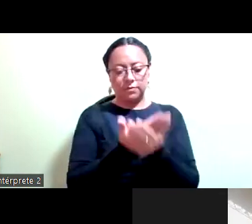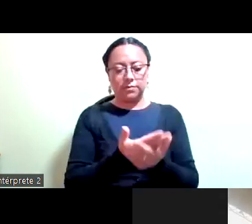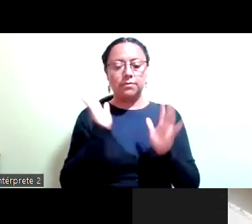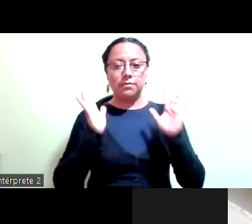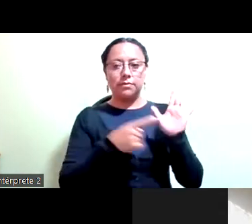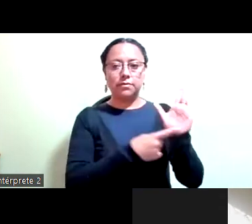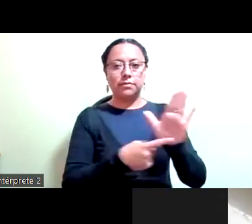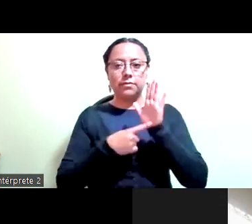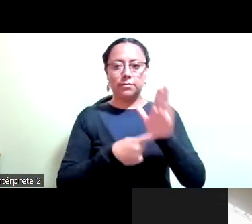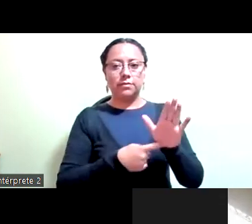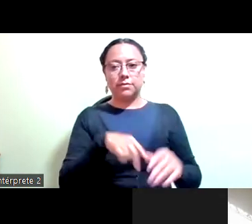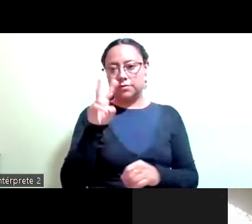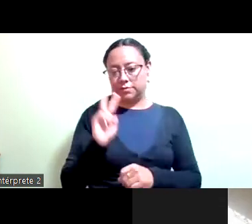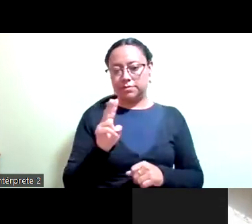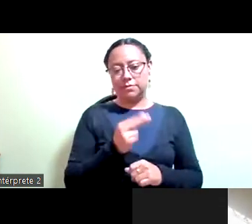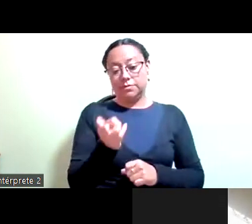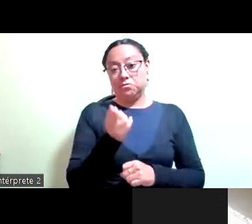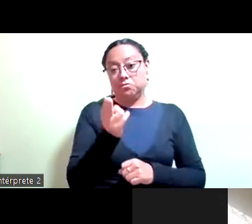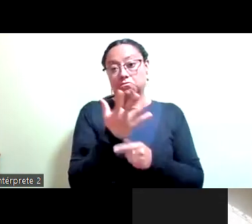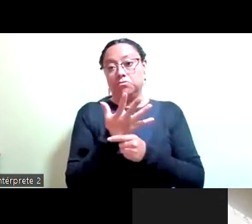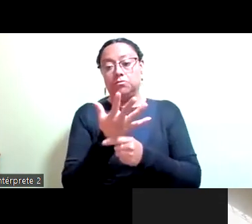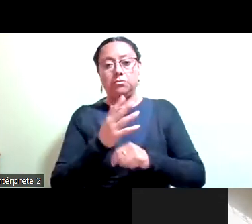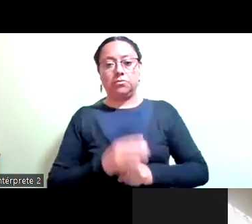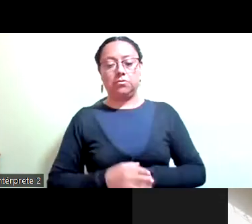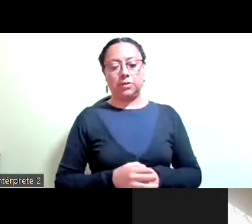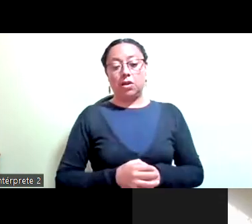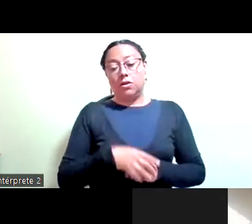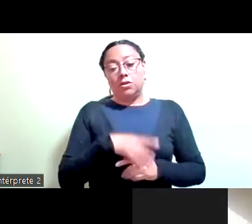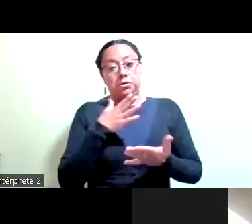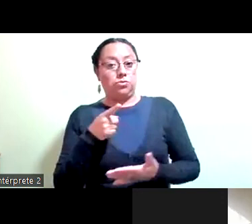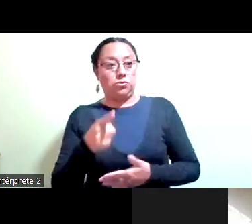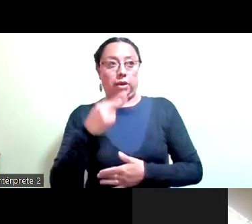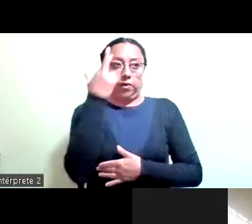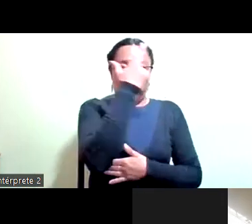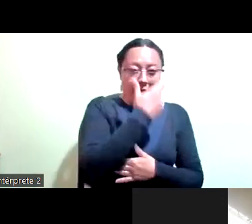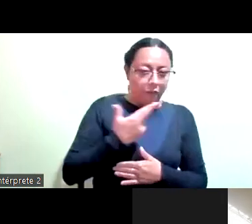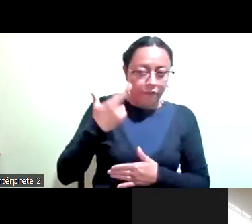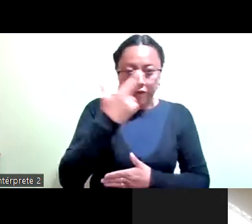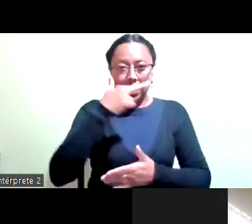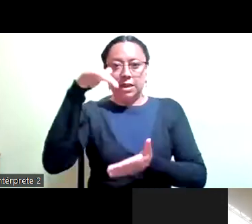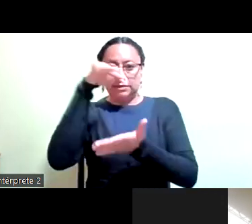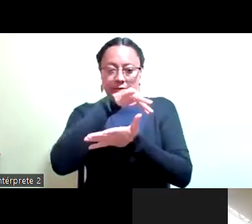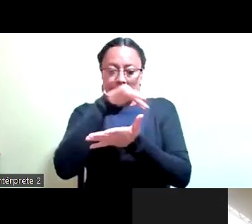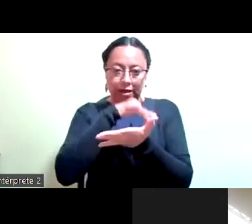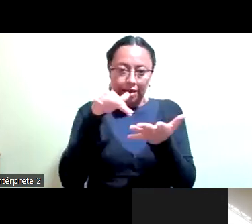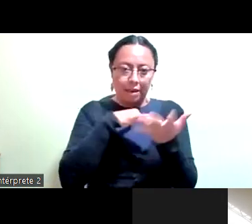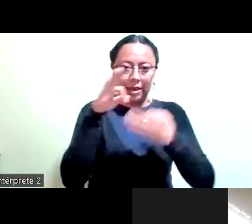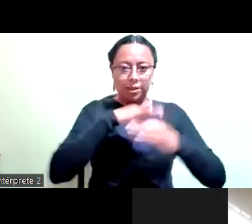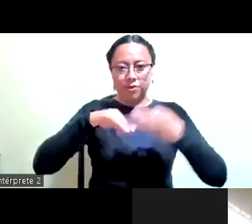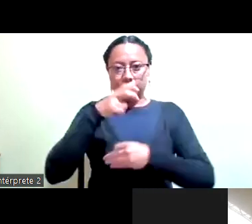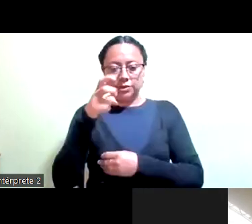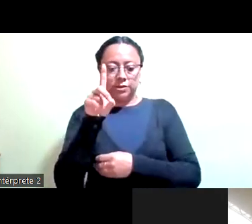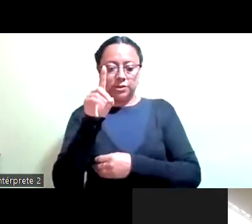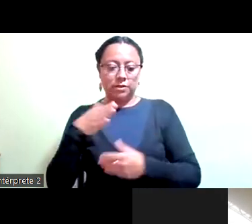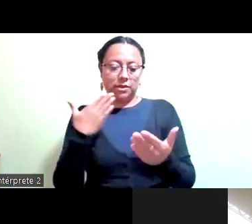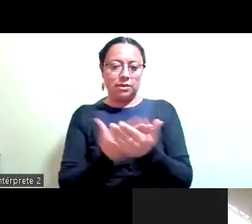Si bien usted dice que se da la tarea de revisar y de leer los dictámenes que se presentan,